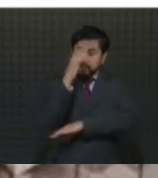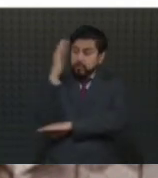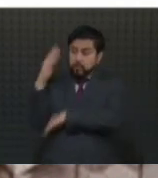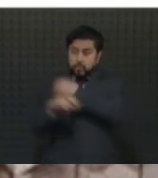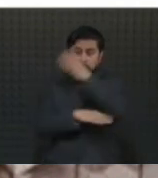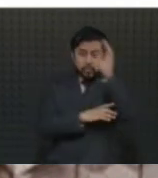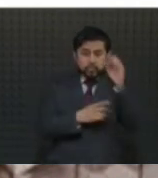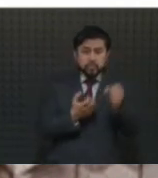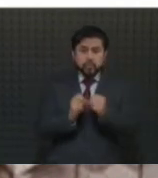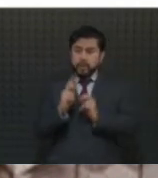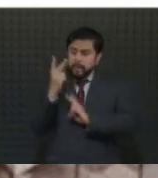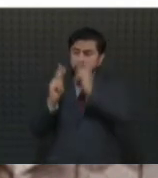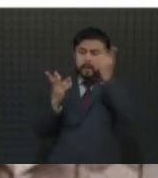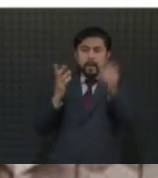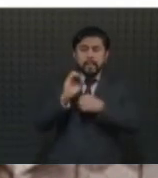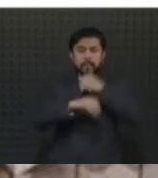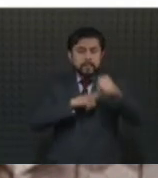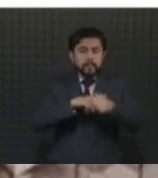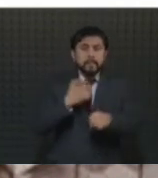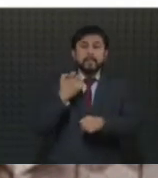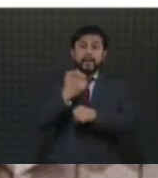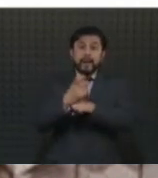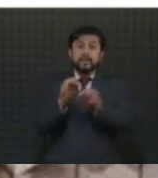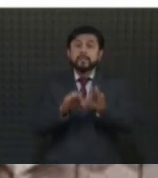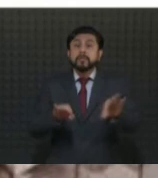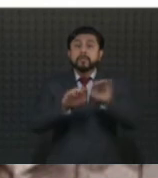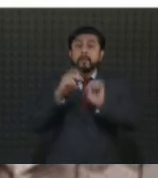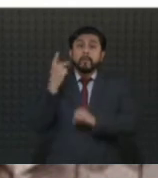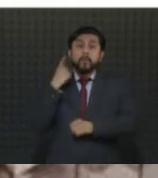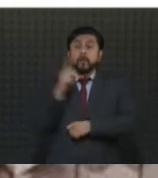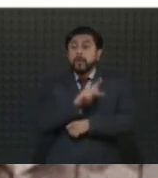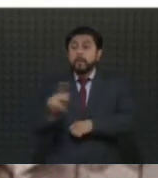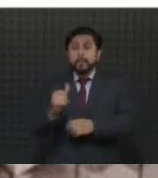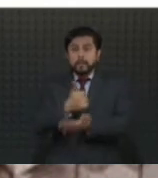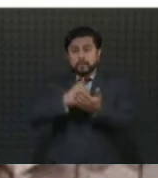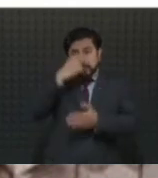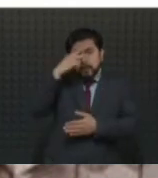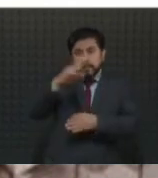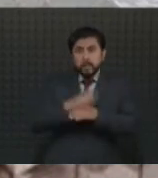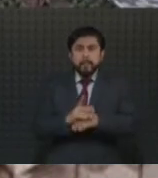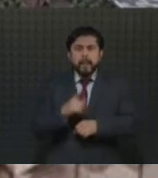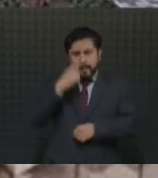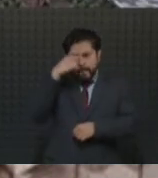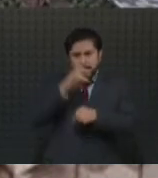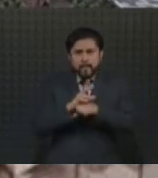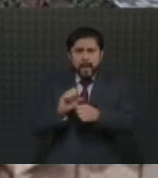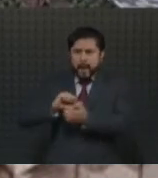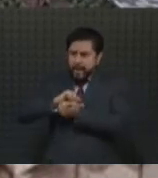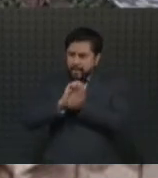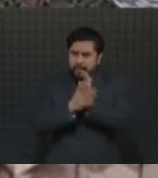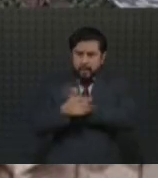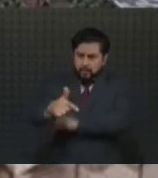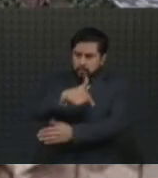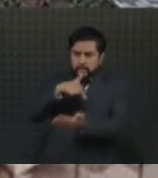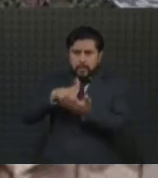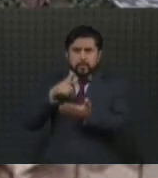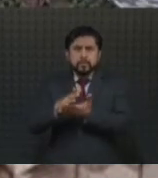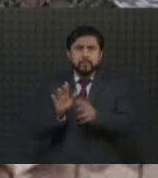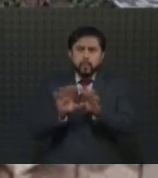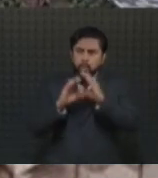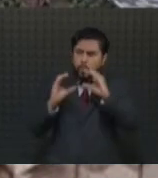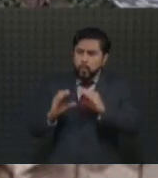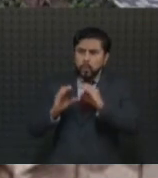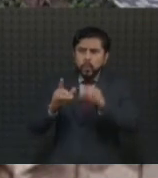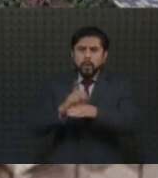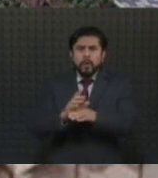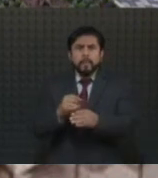reflejo de las políticas de la ciudad en general, de las políticas de transformación. Adelante, los jardines